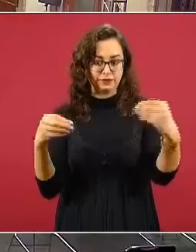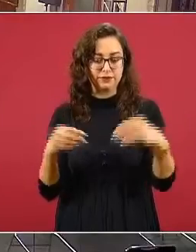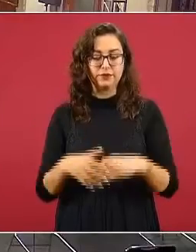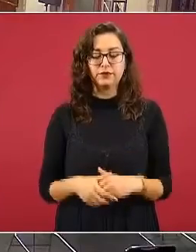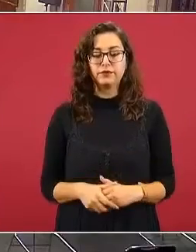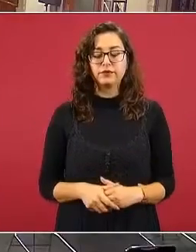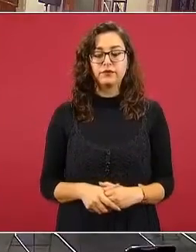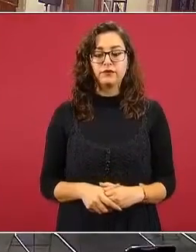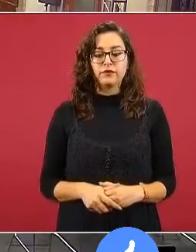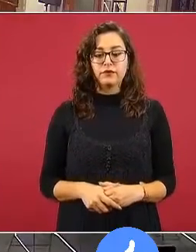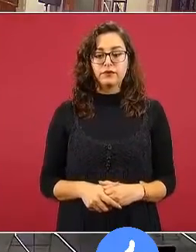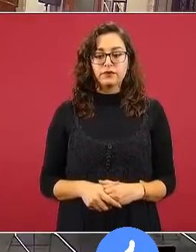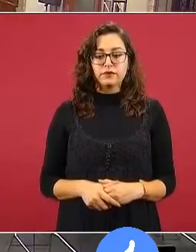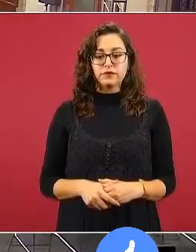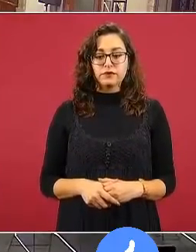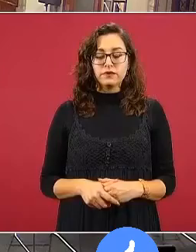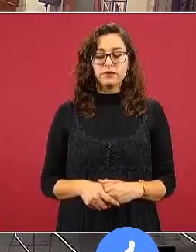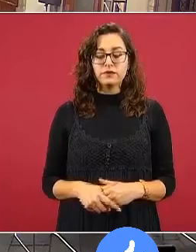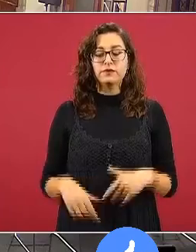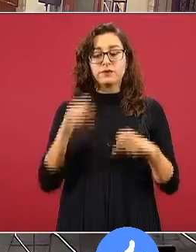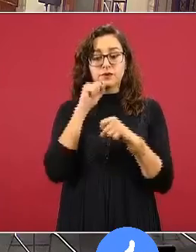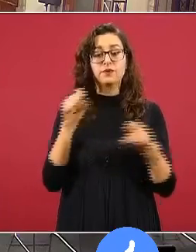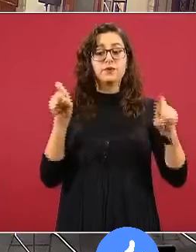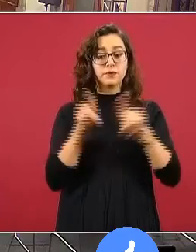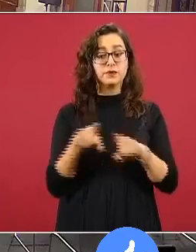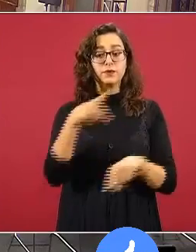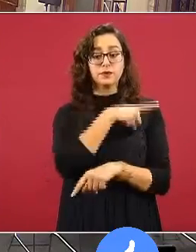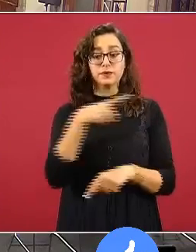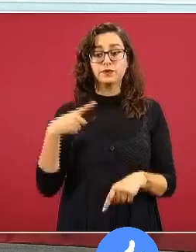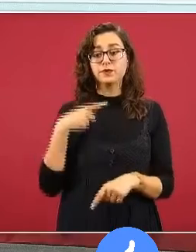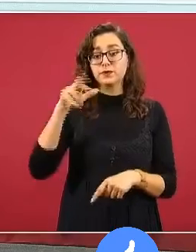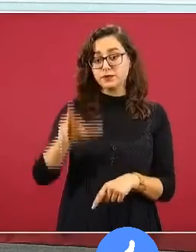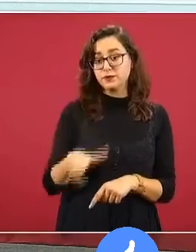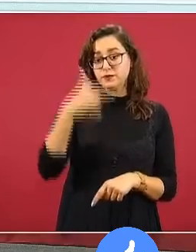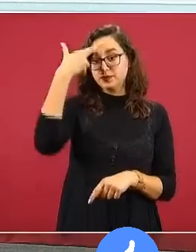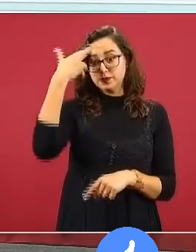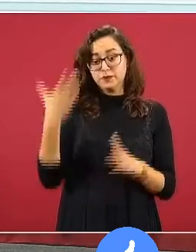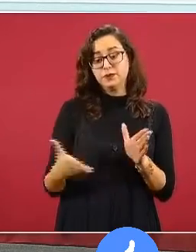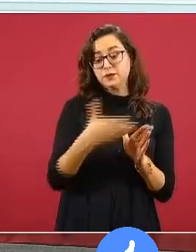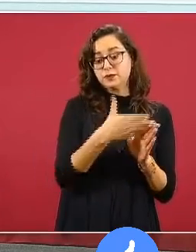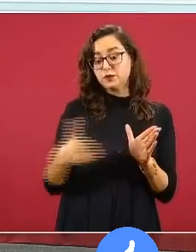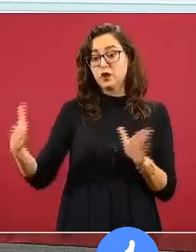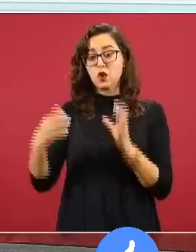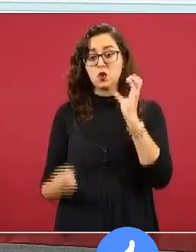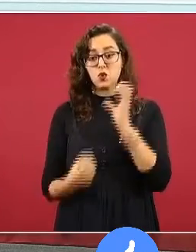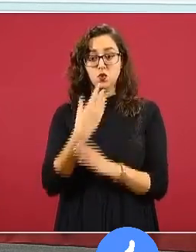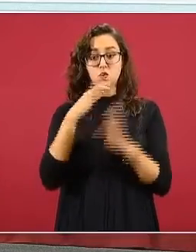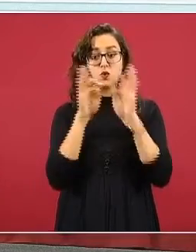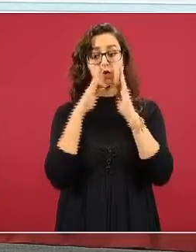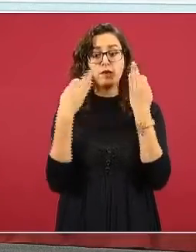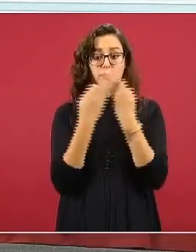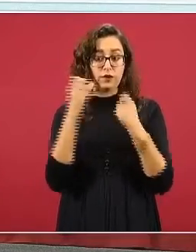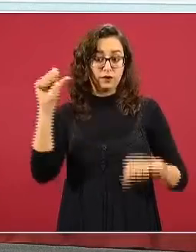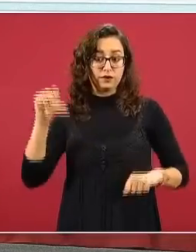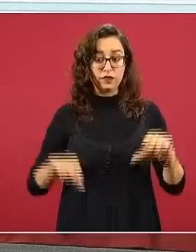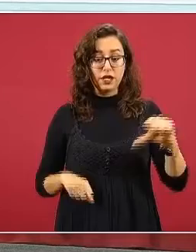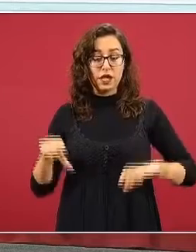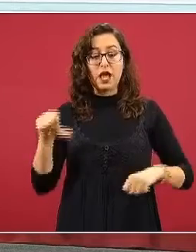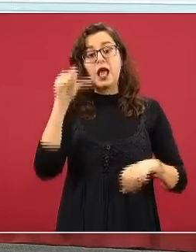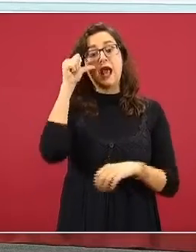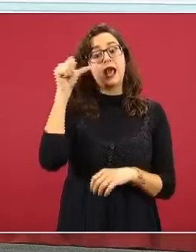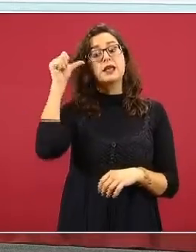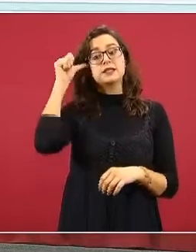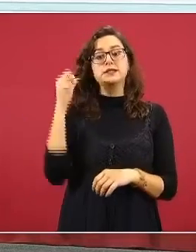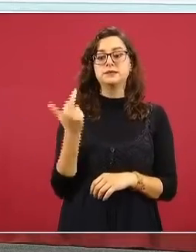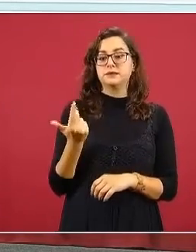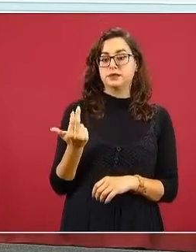país. También tenemos que recordar, así como hablamos de este periodo de la nueva normalidad, que precisamente el día de ayer,